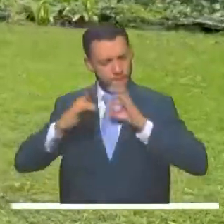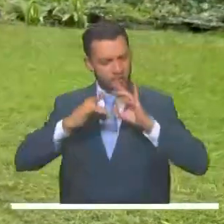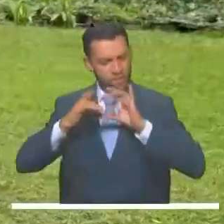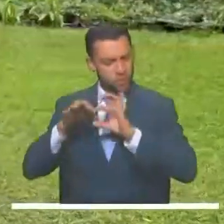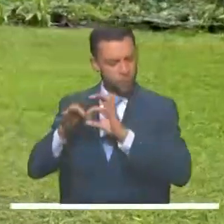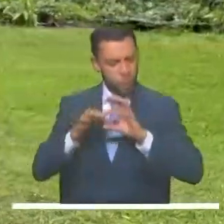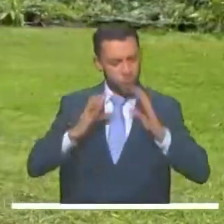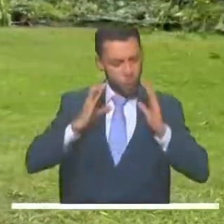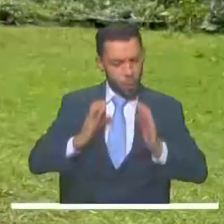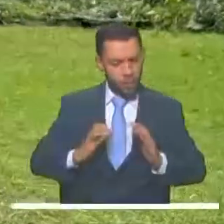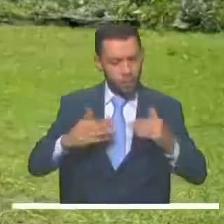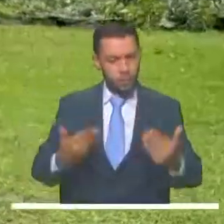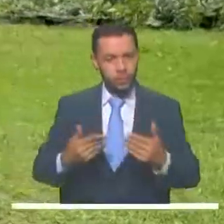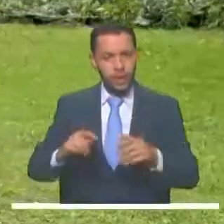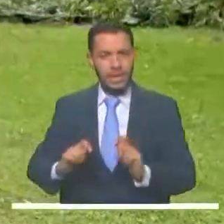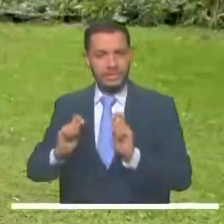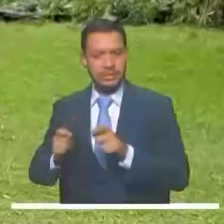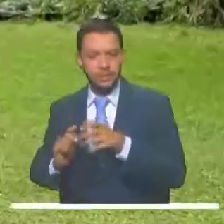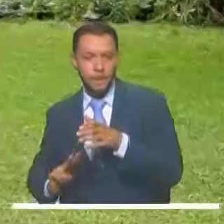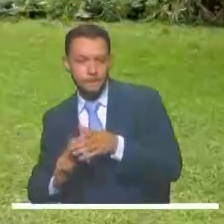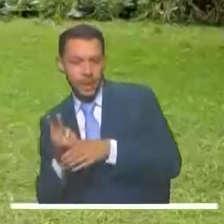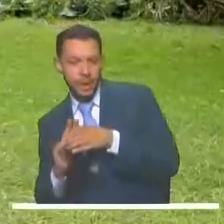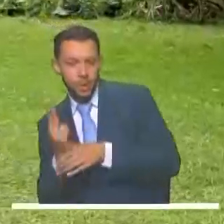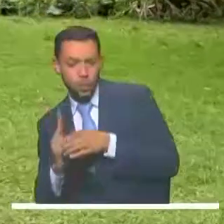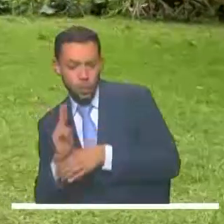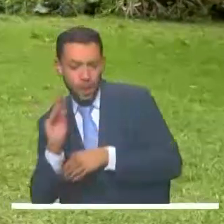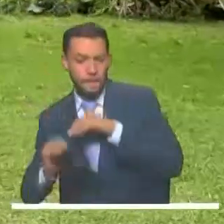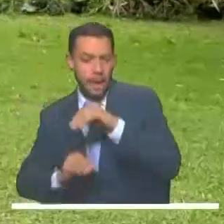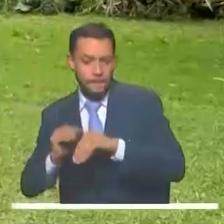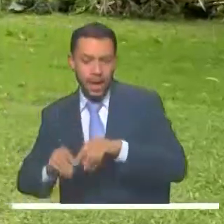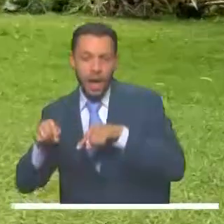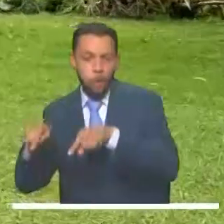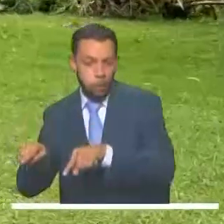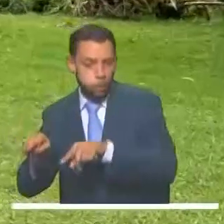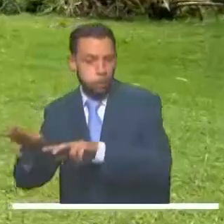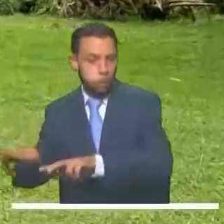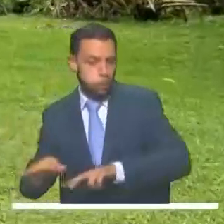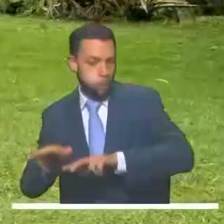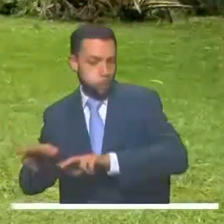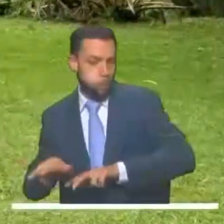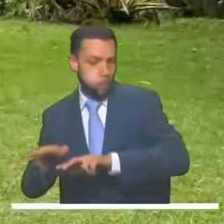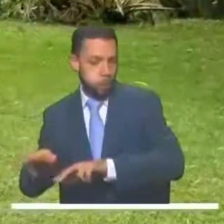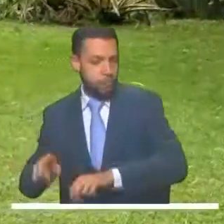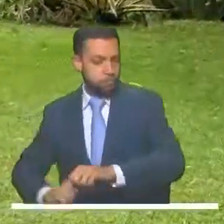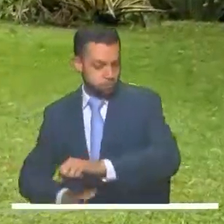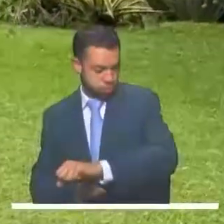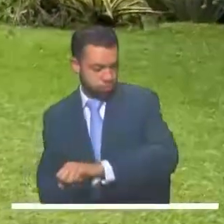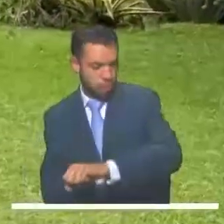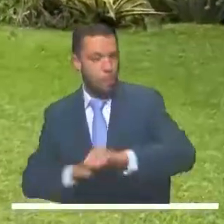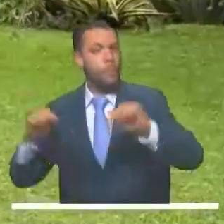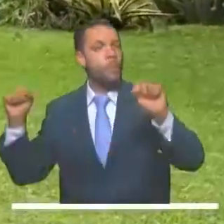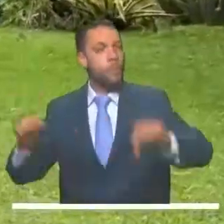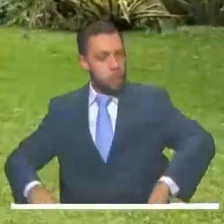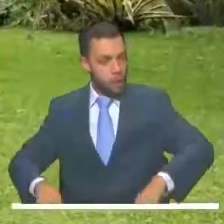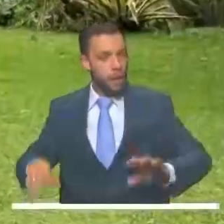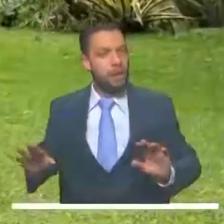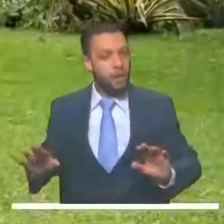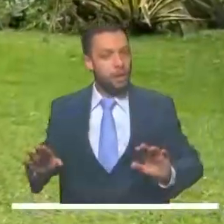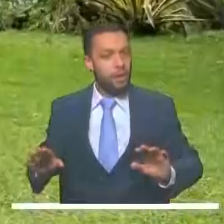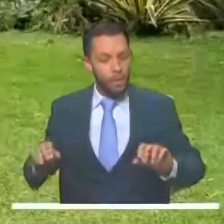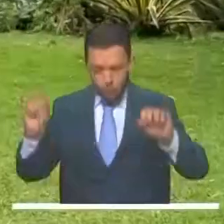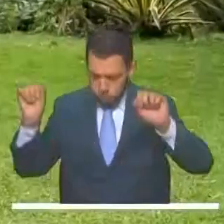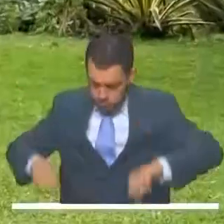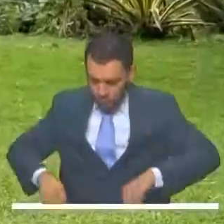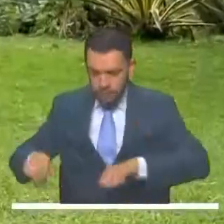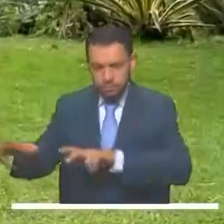son las verduras la huerta ahí es donde encontramos nosotros esa herramienta terapéutica donde nosotros tenemos